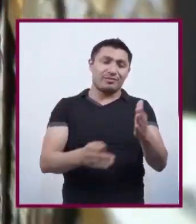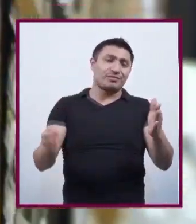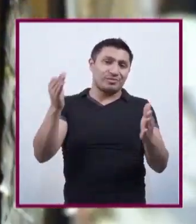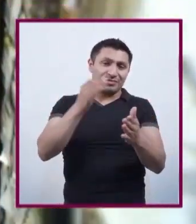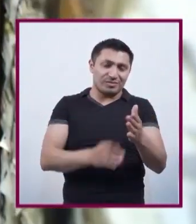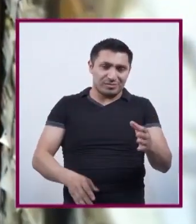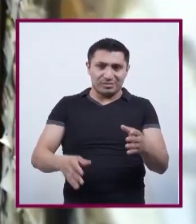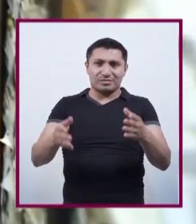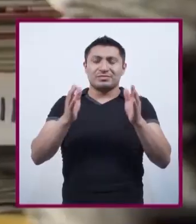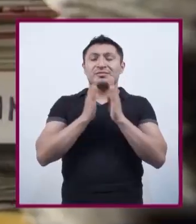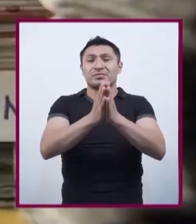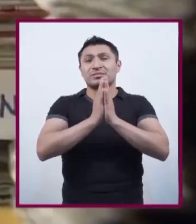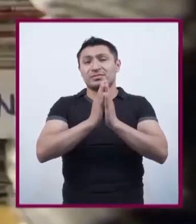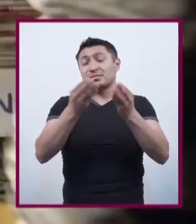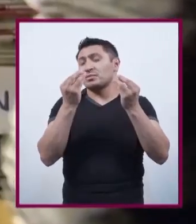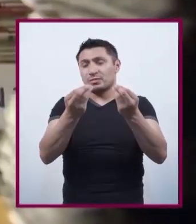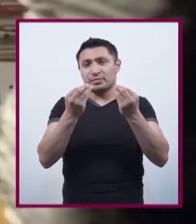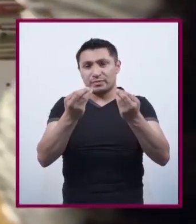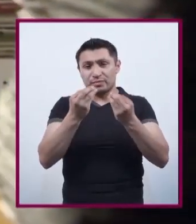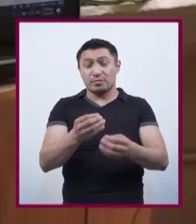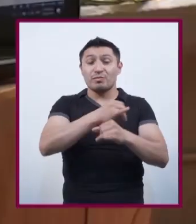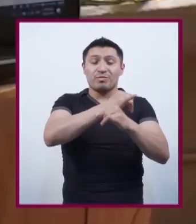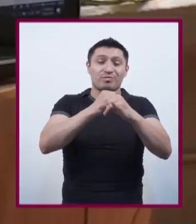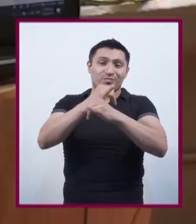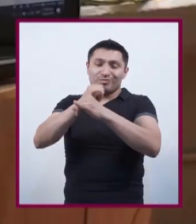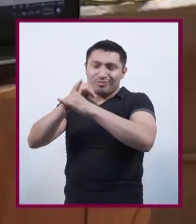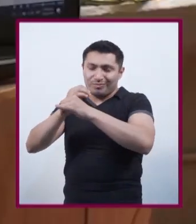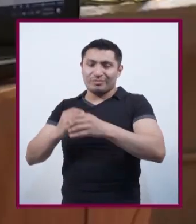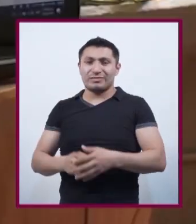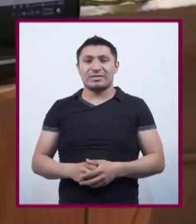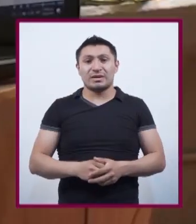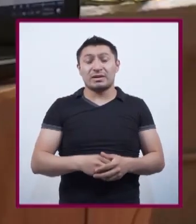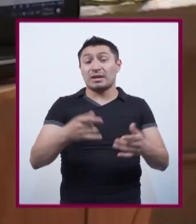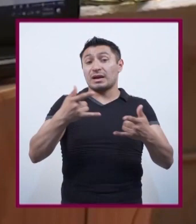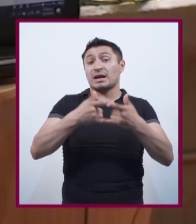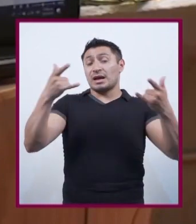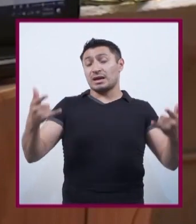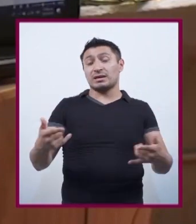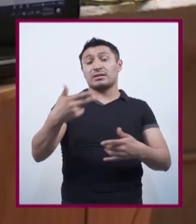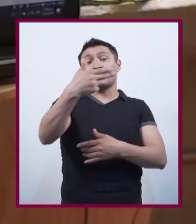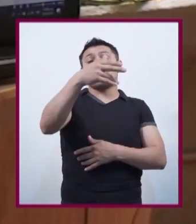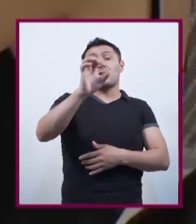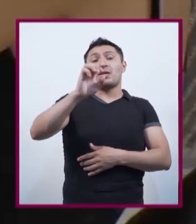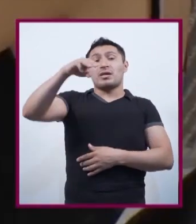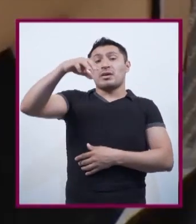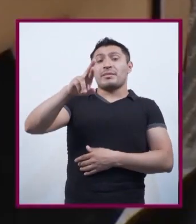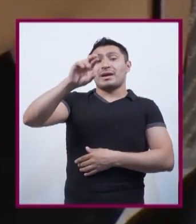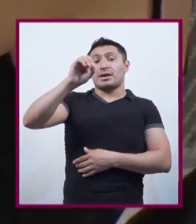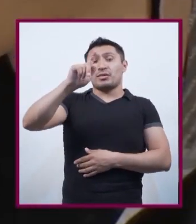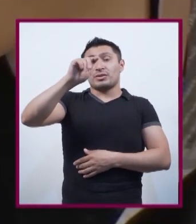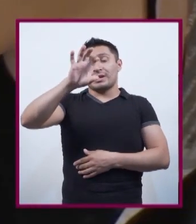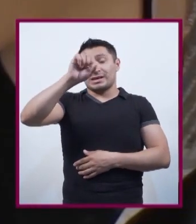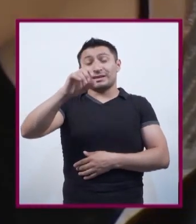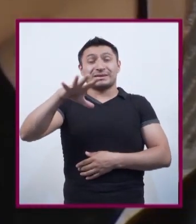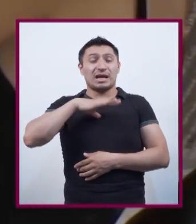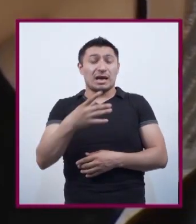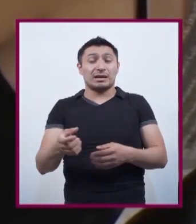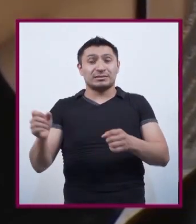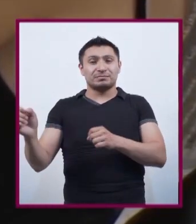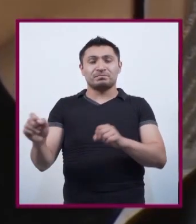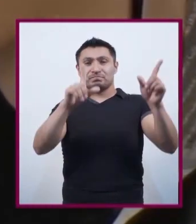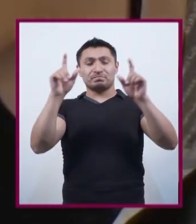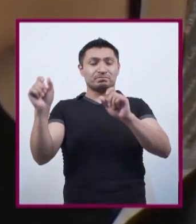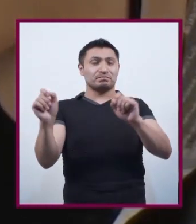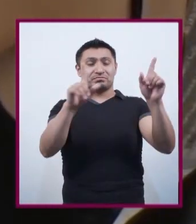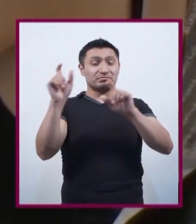y del germen de todo estudio e investigación. La historia de las hemerotecas está sujeta a la aparición de las